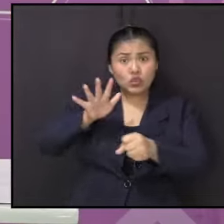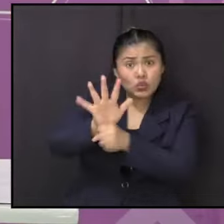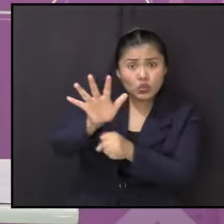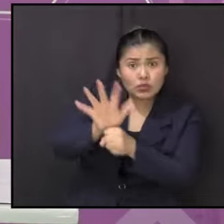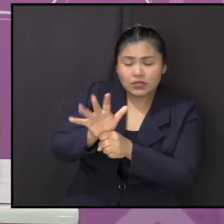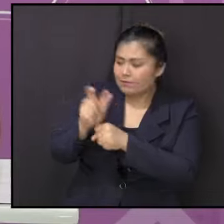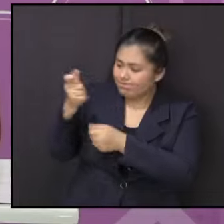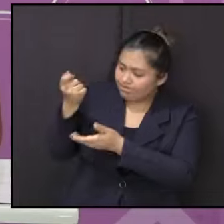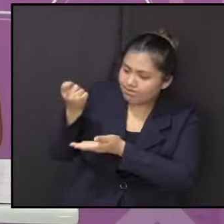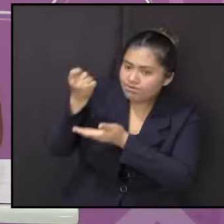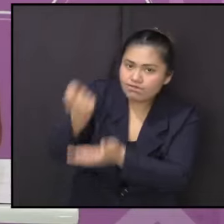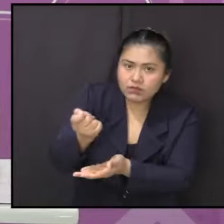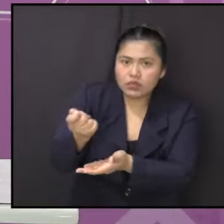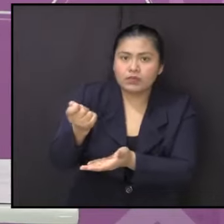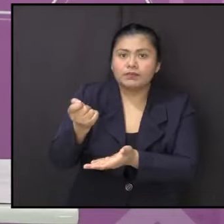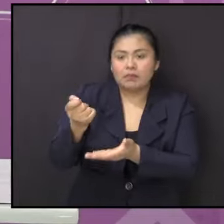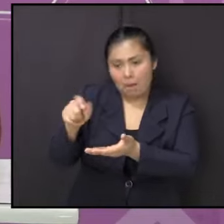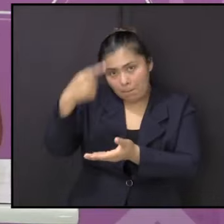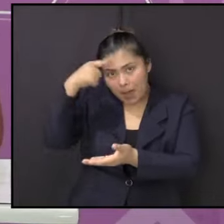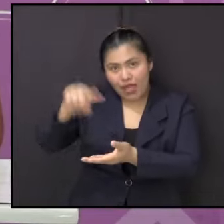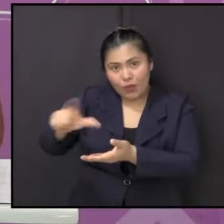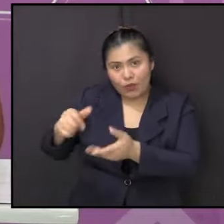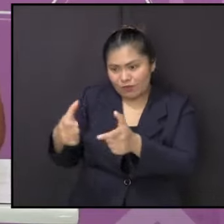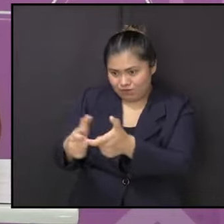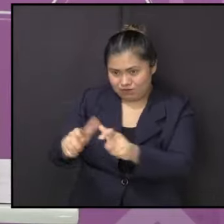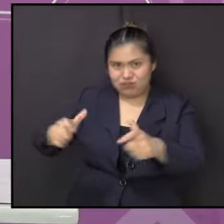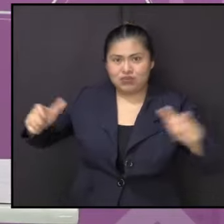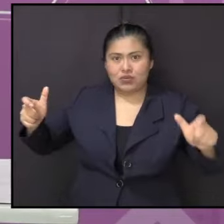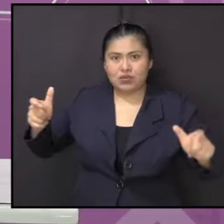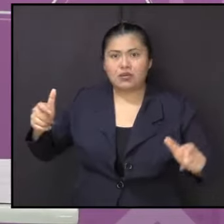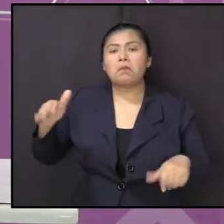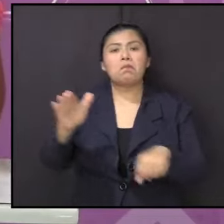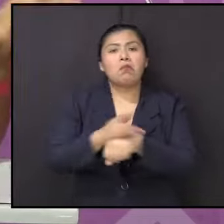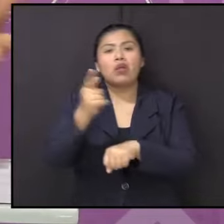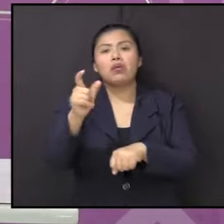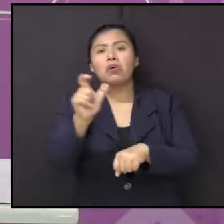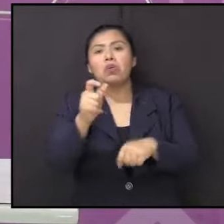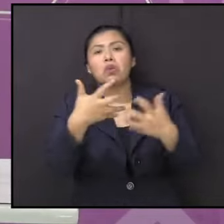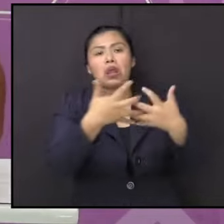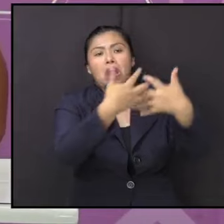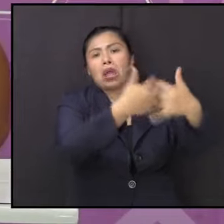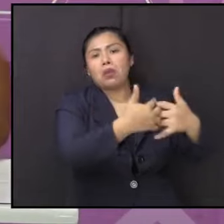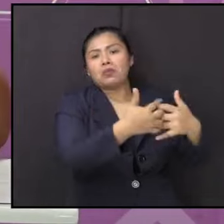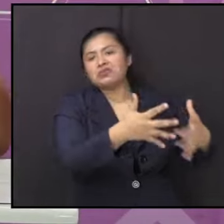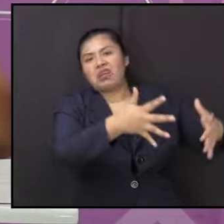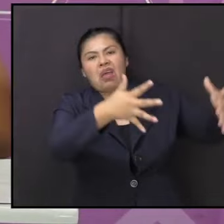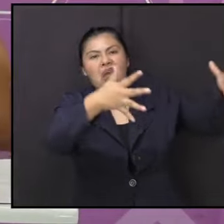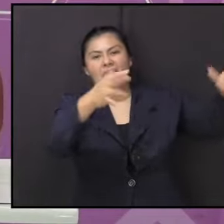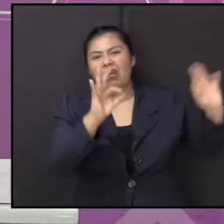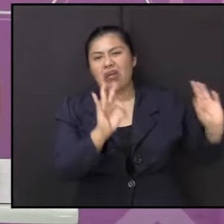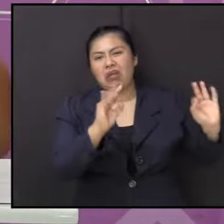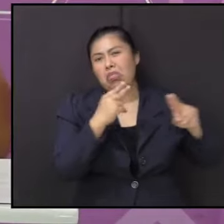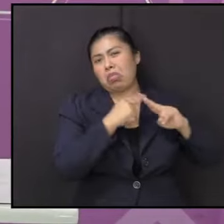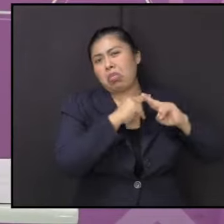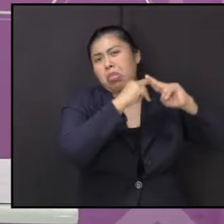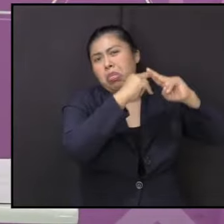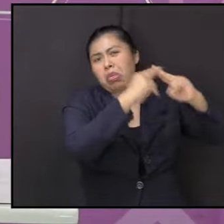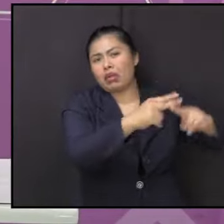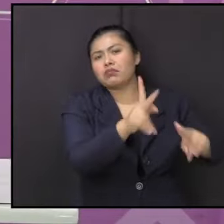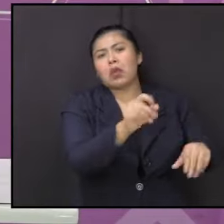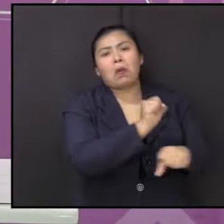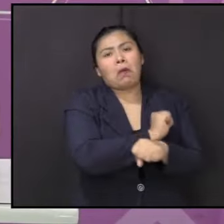permitan capitalizarse y expandirse. Porque la realidad es que para alguien que ya tiene el privilegio de tener empresas de muchísimo tiempo, pues es más